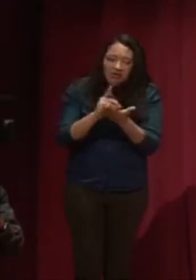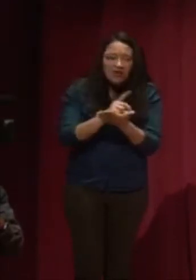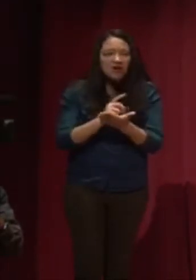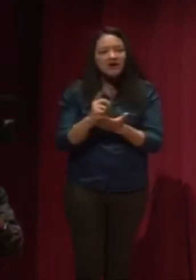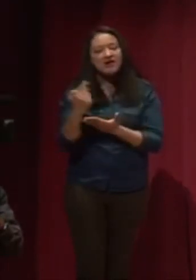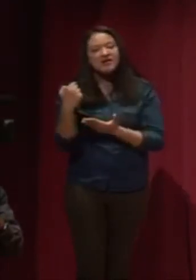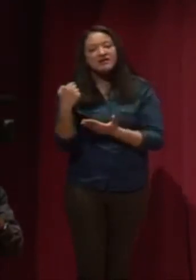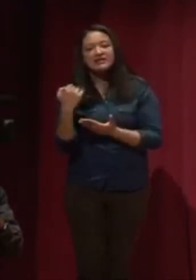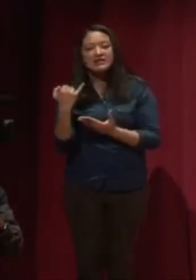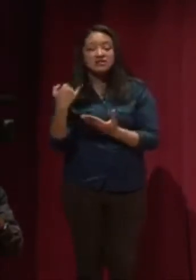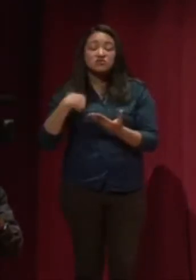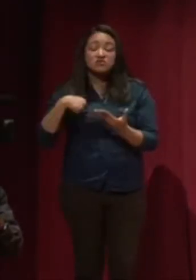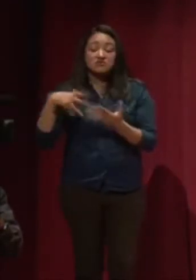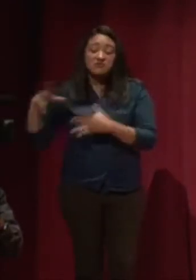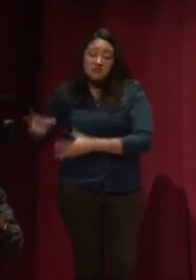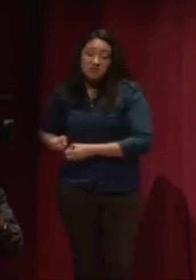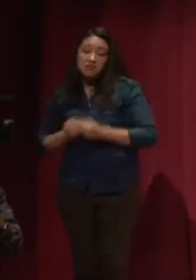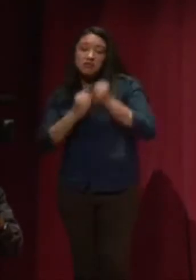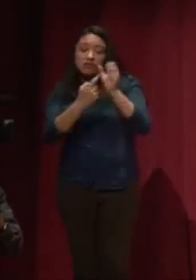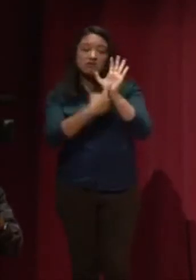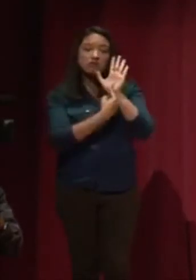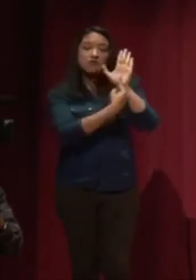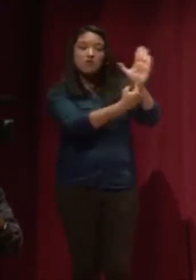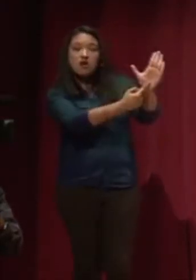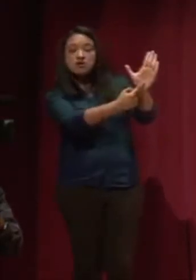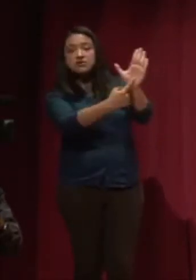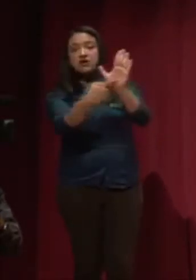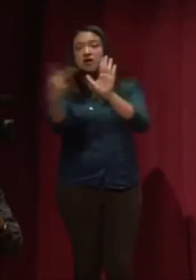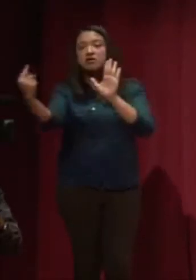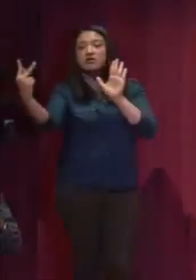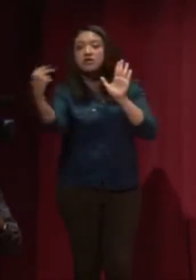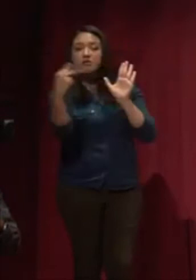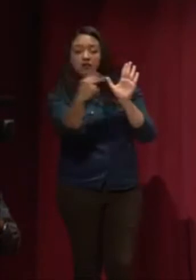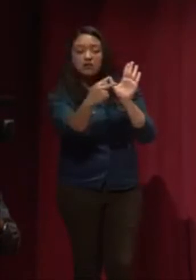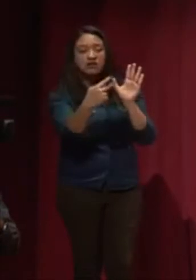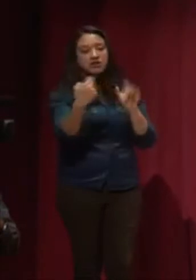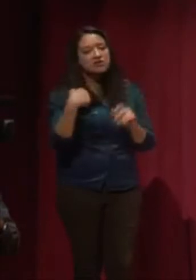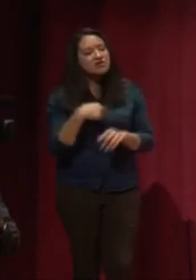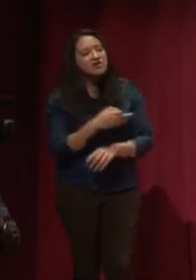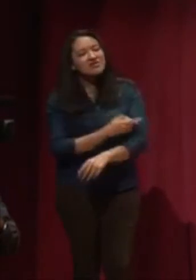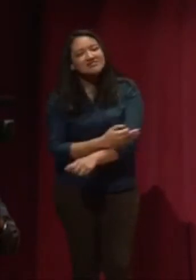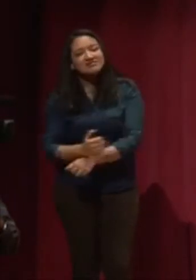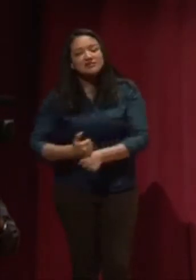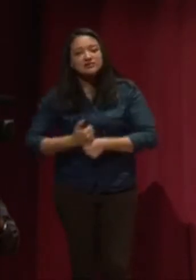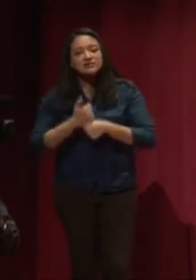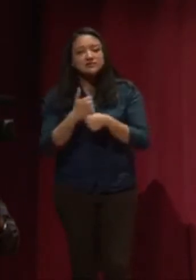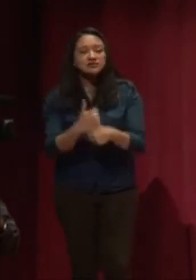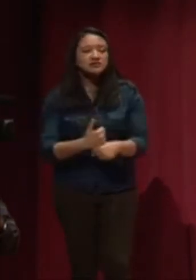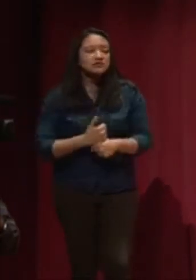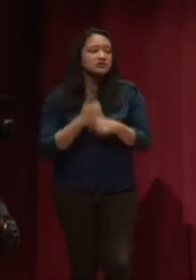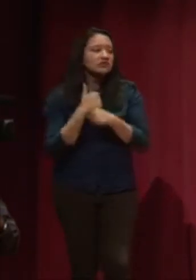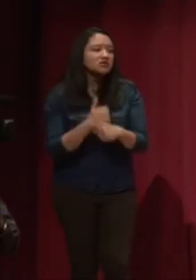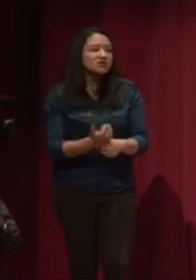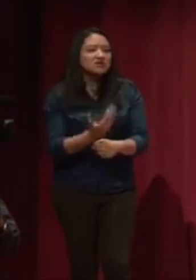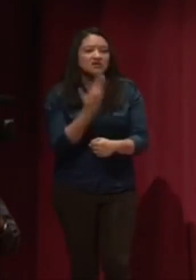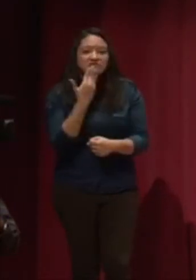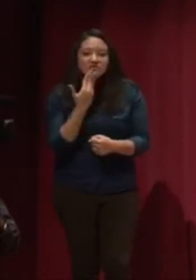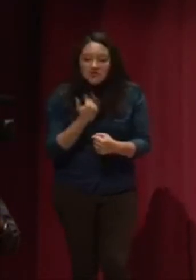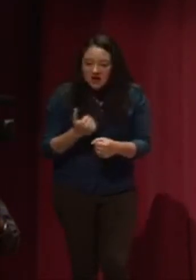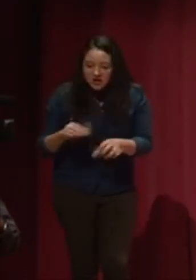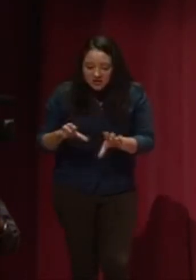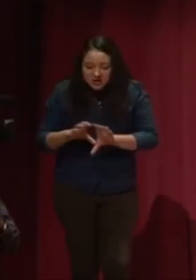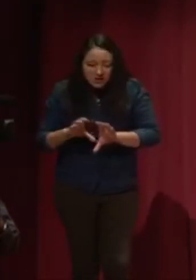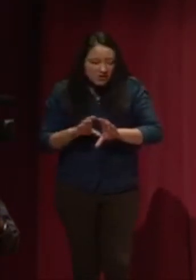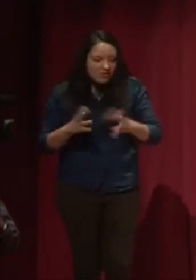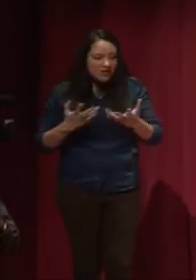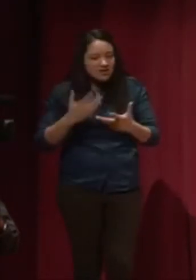sacan ante medios de comunicación. Nuestra familia sufrió mucho por no tener los medios